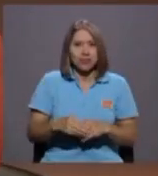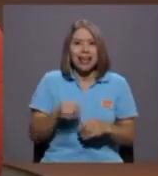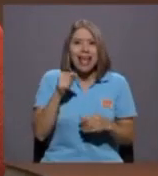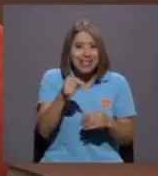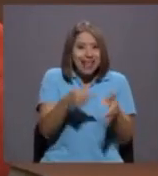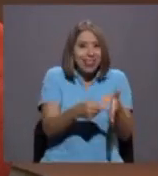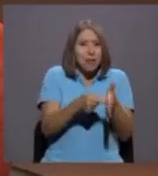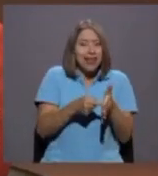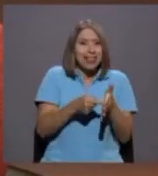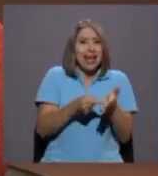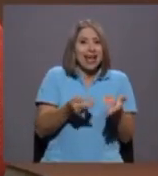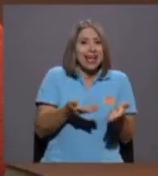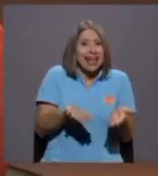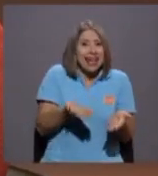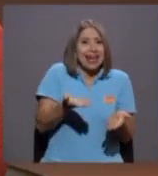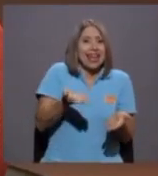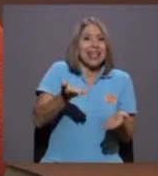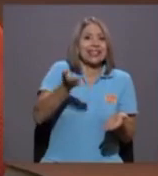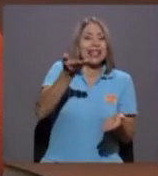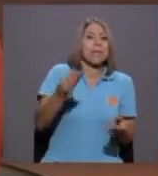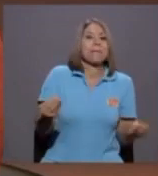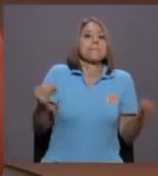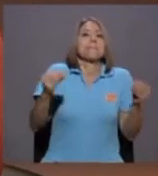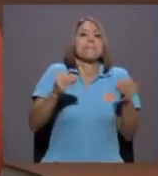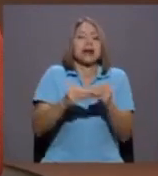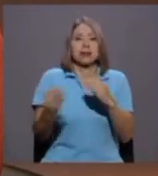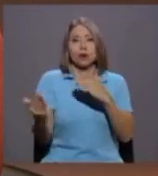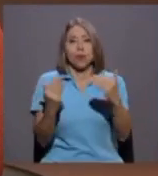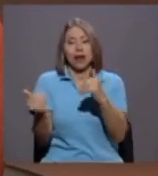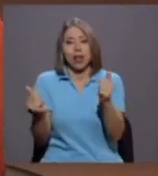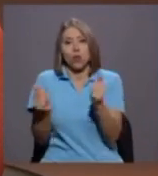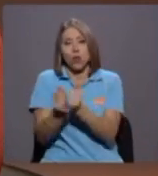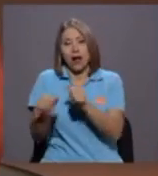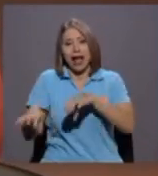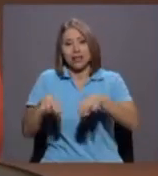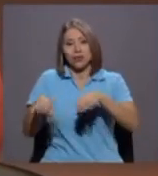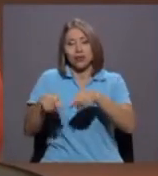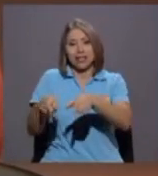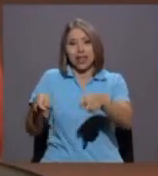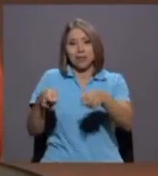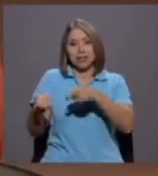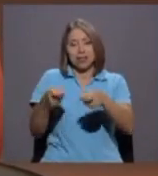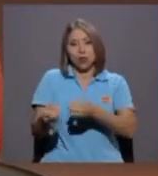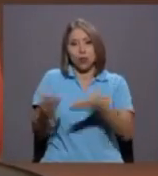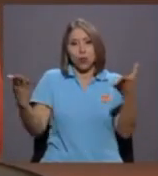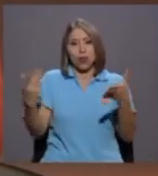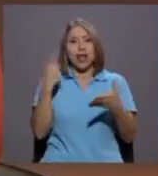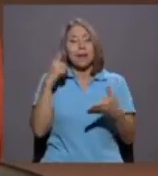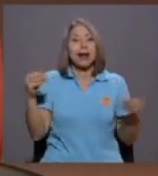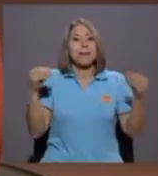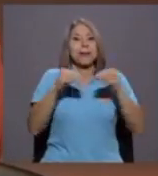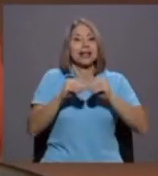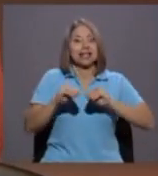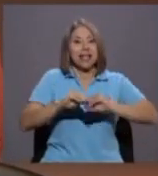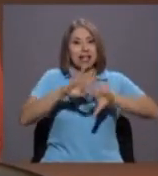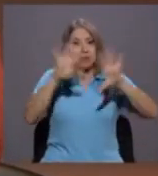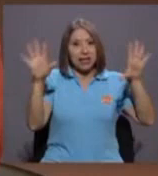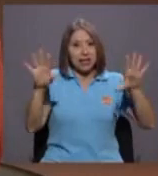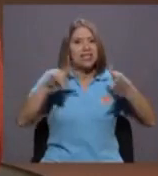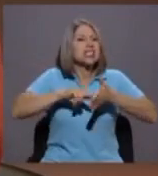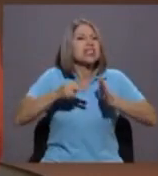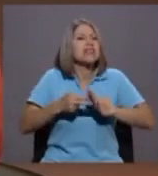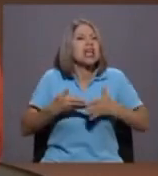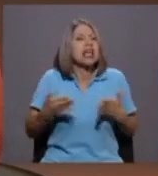las acciones de la administración pública por ser más transparente. Esto lo que quiere decir es que hay que seguir trabajando, hay que